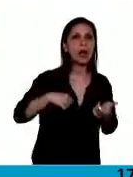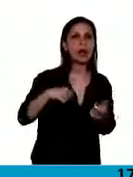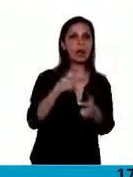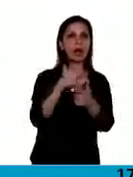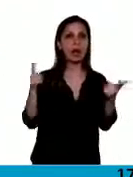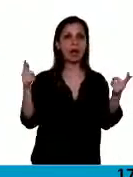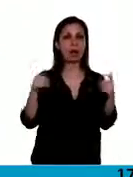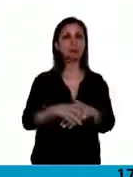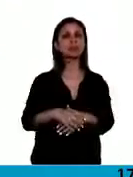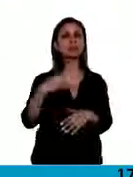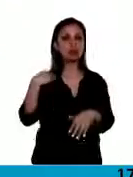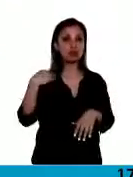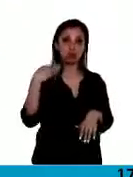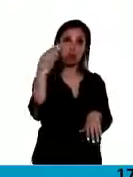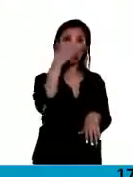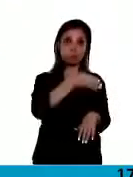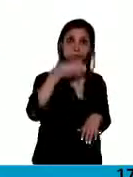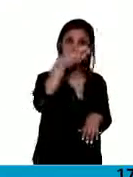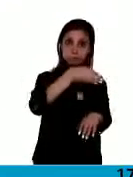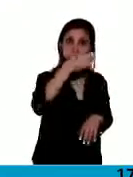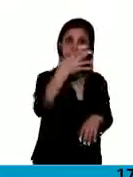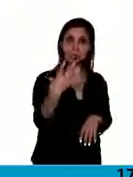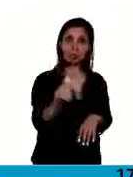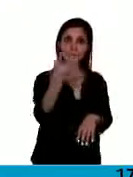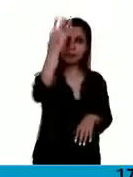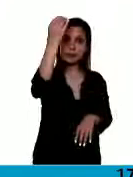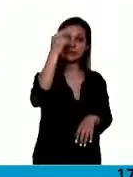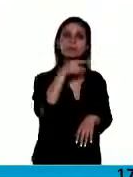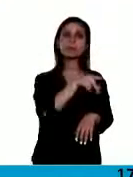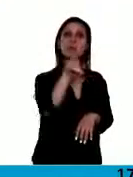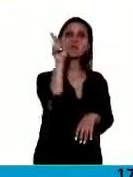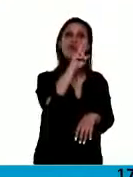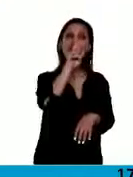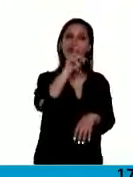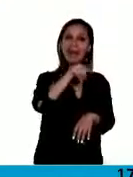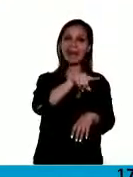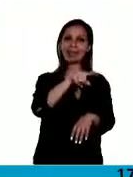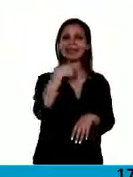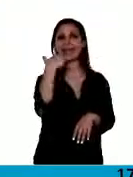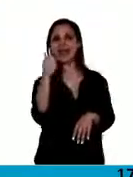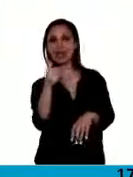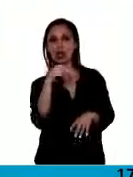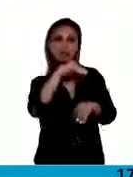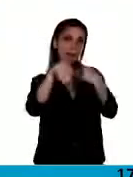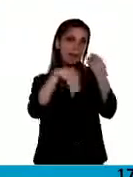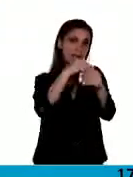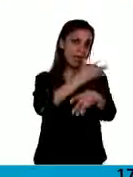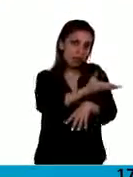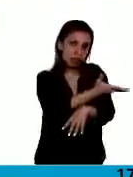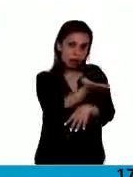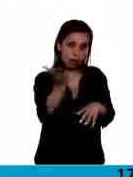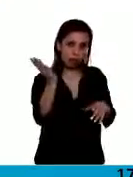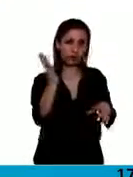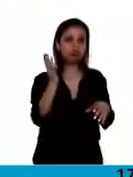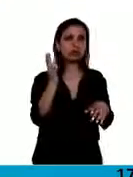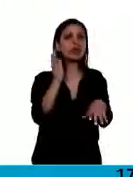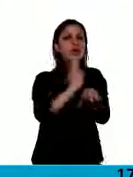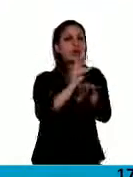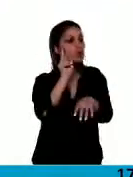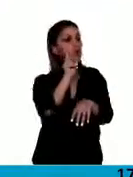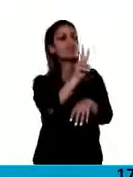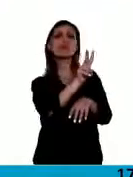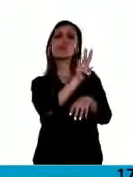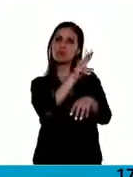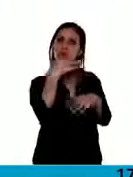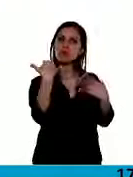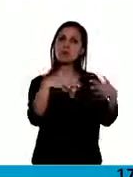Yo estuve ahí varias veces en el predio, y las mujeres de Guernica y sus hijos, sus familias en general, son un emblema hoy de la ambición